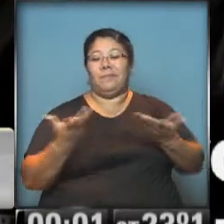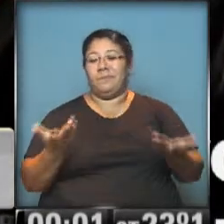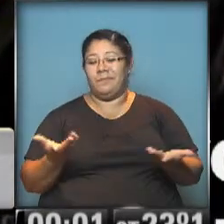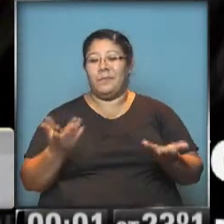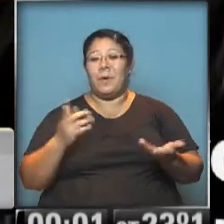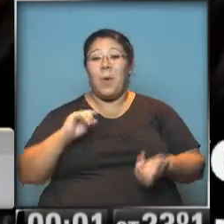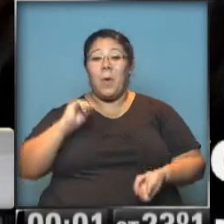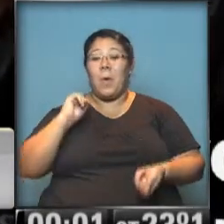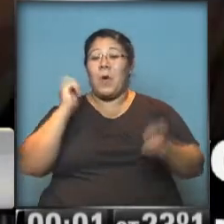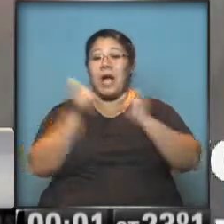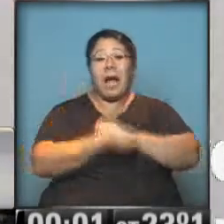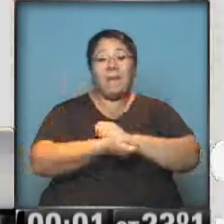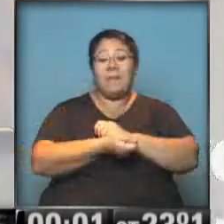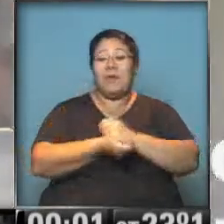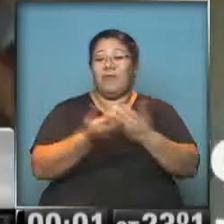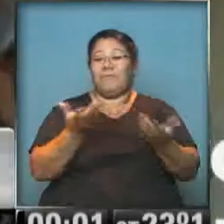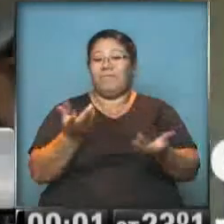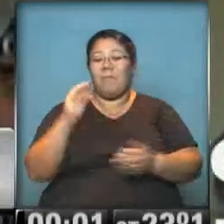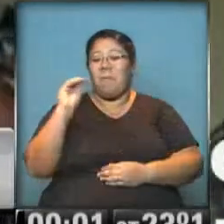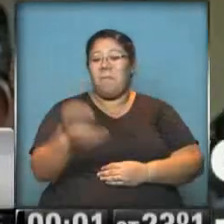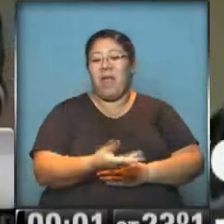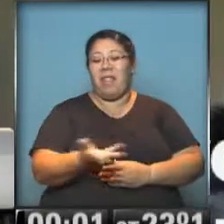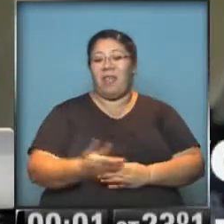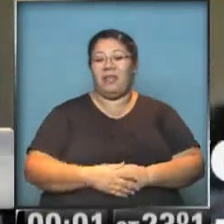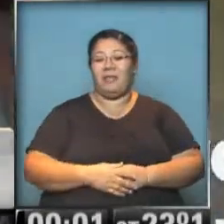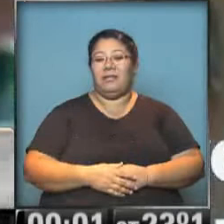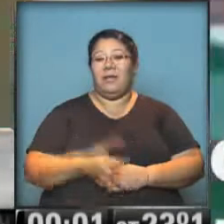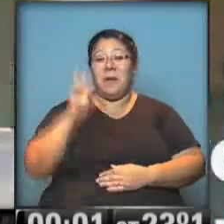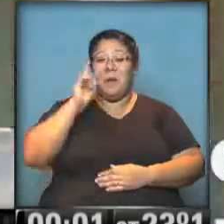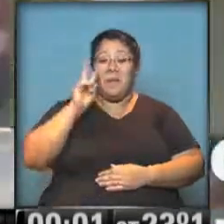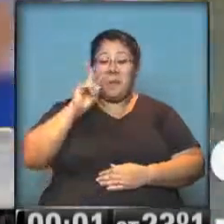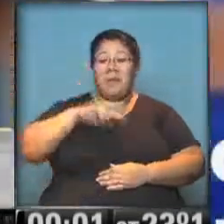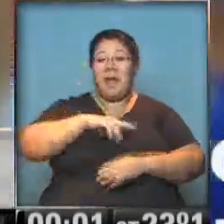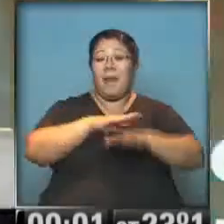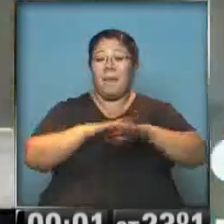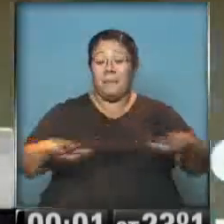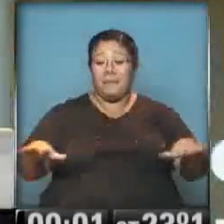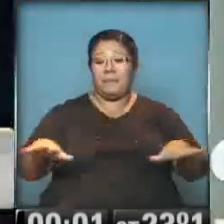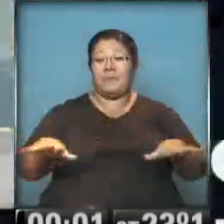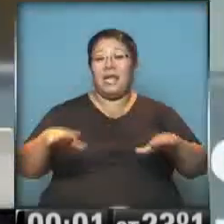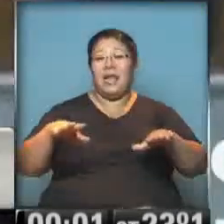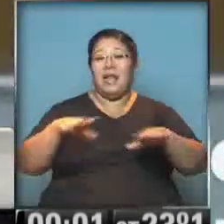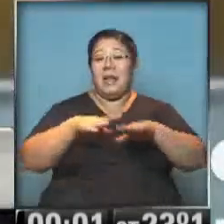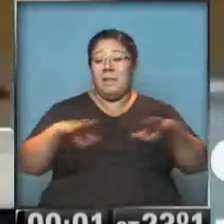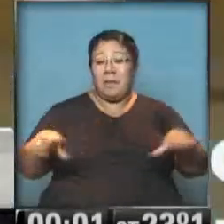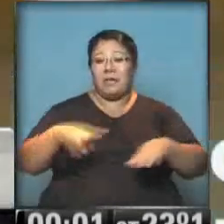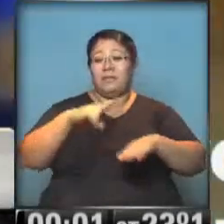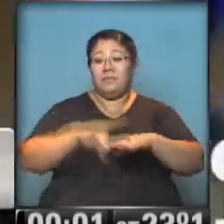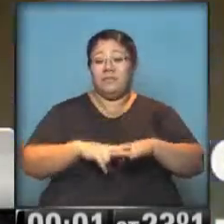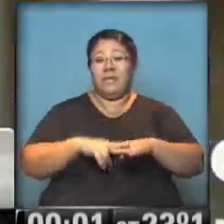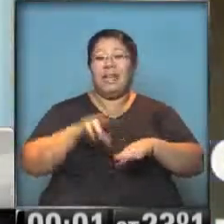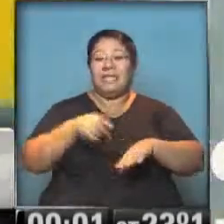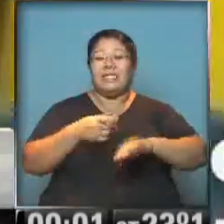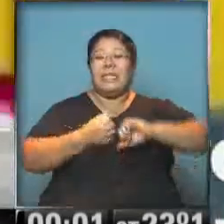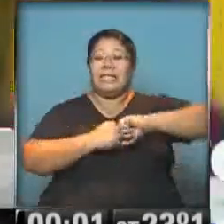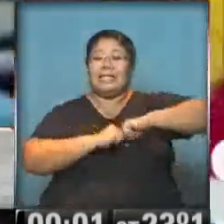cómo queda, tendido en el piso y de esta manera termina saliendo lesionado el futbolista de Santiago Wanderers. El desgarro más rápido de la